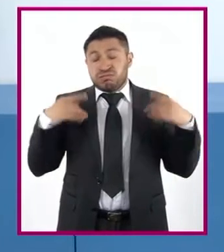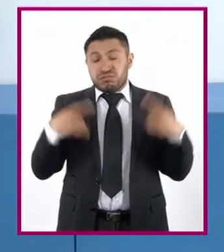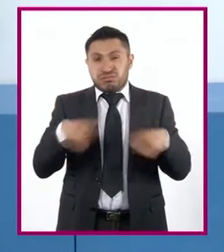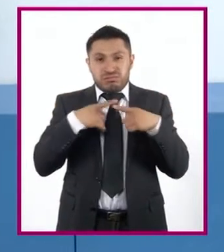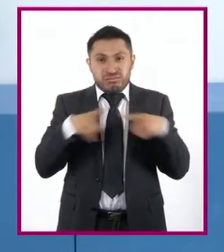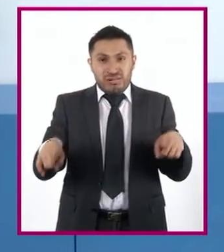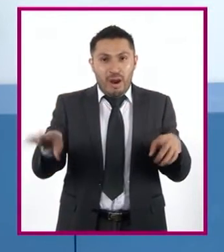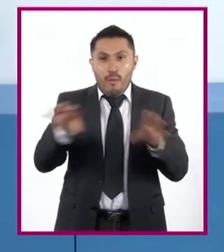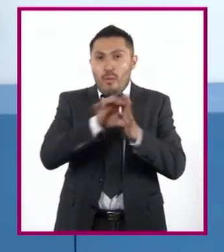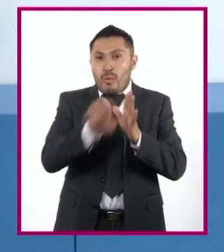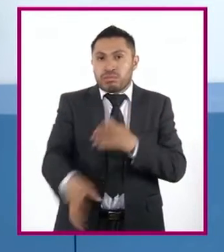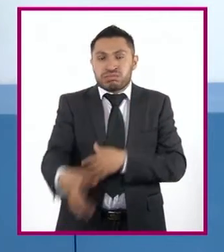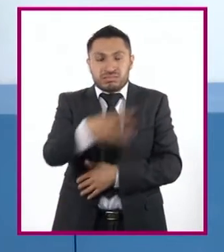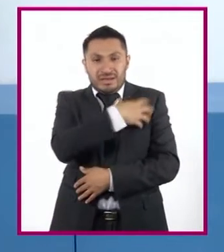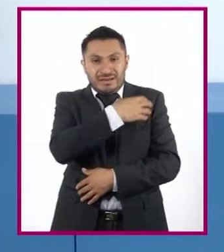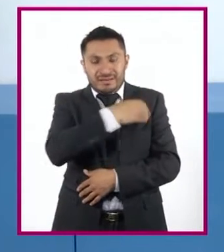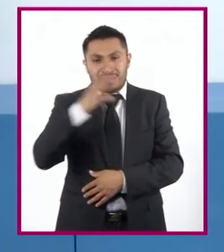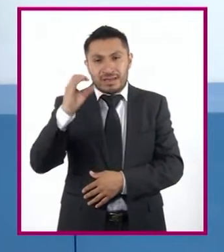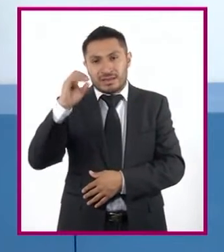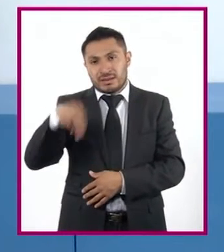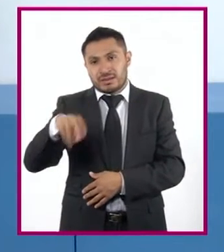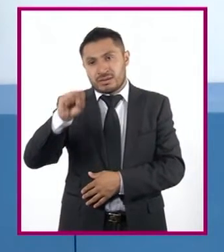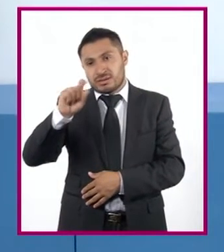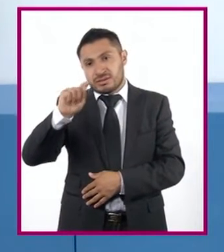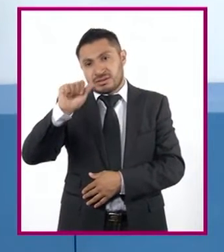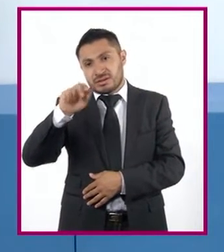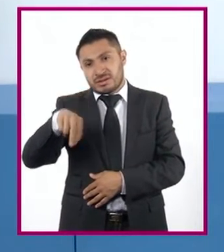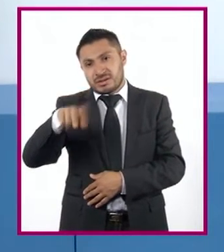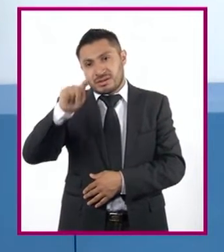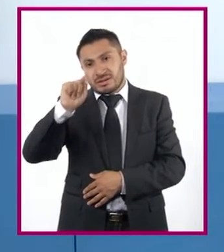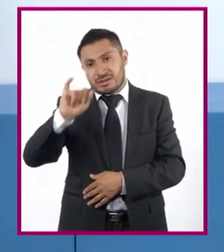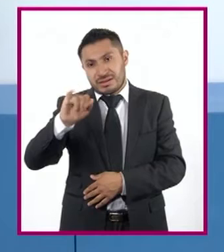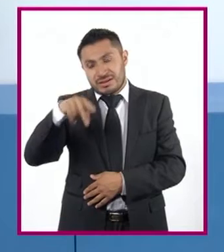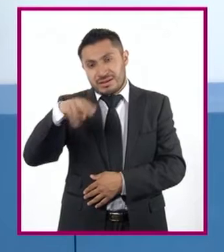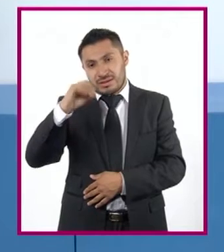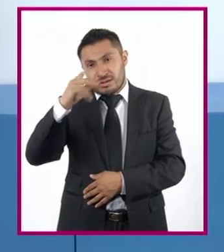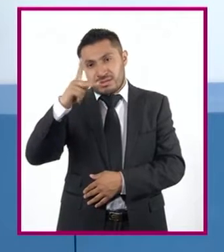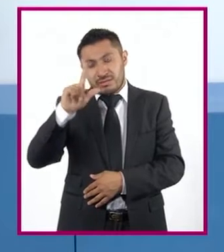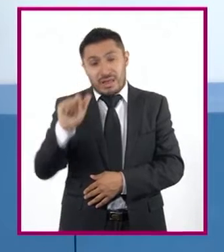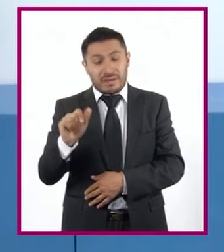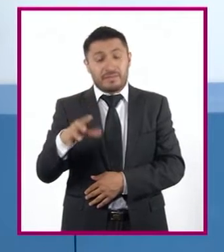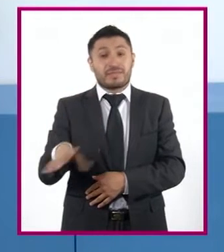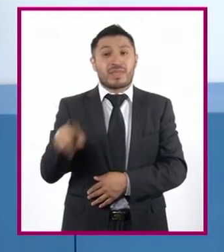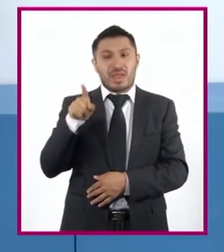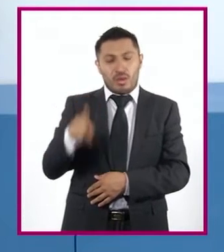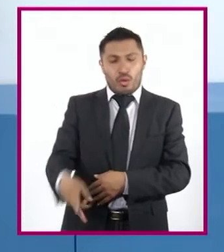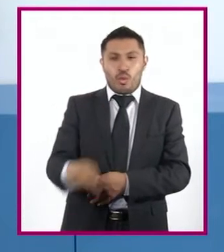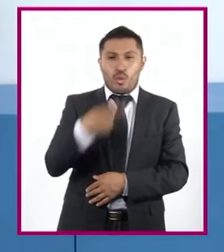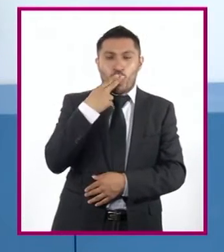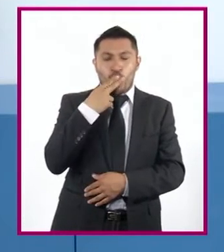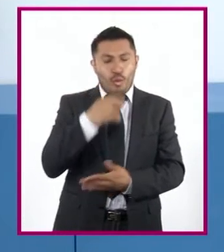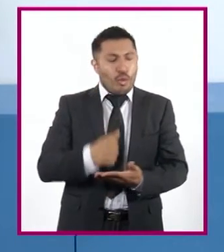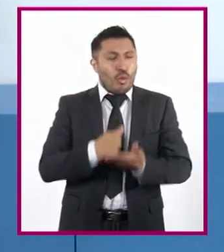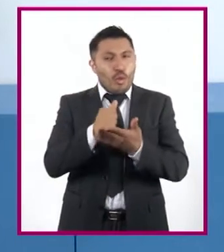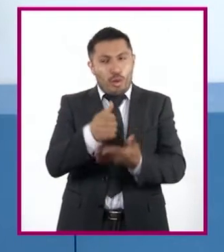gran capital como Constantinopla o aún en Bagdad, seríais un útil auxiliar para el